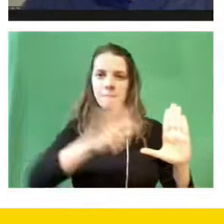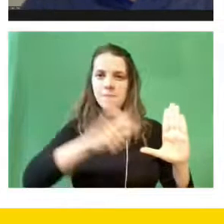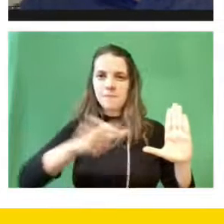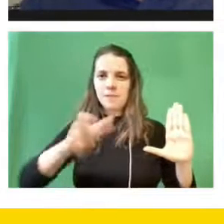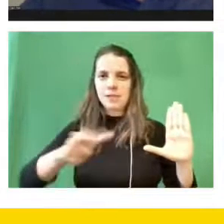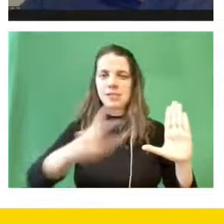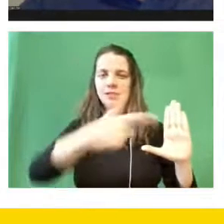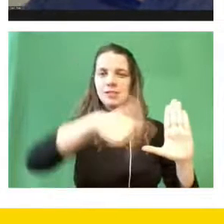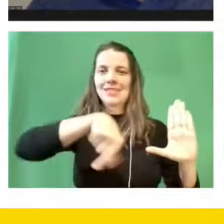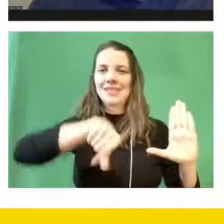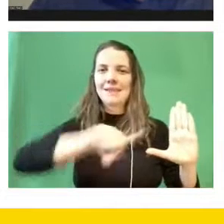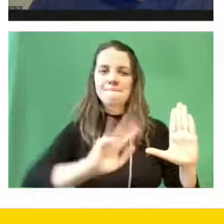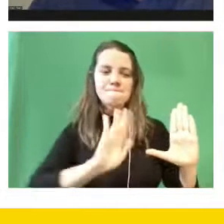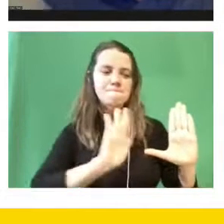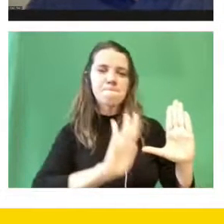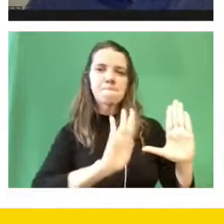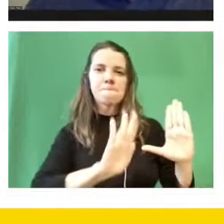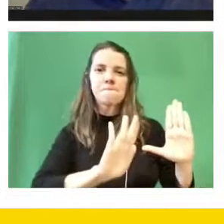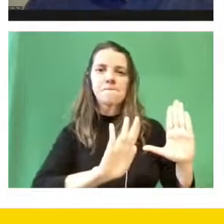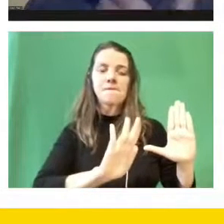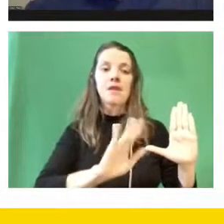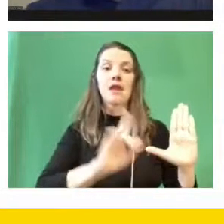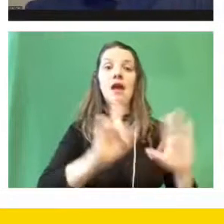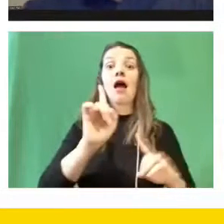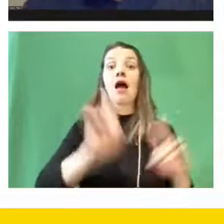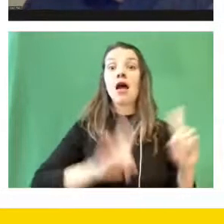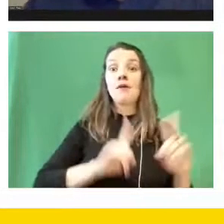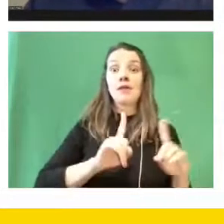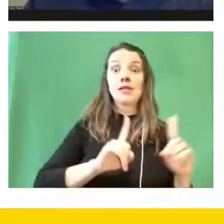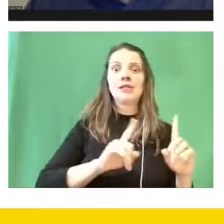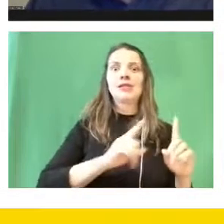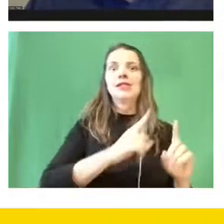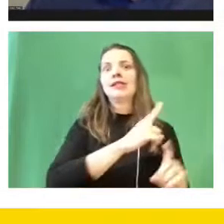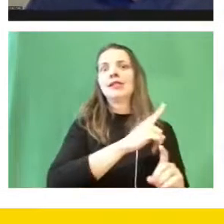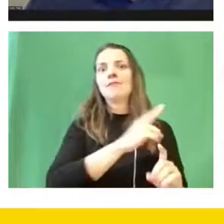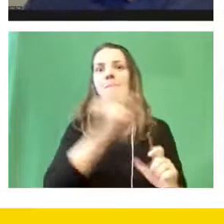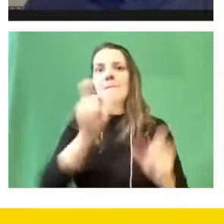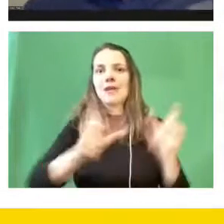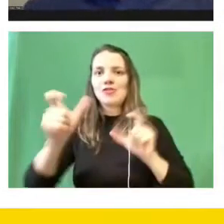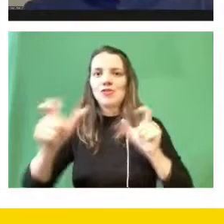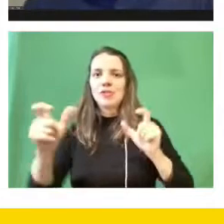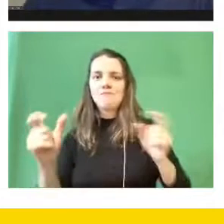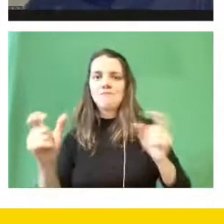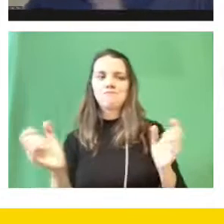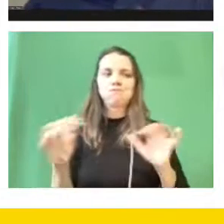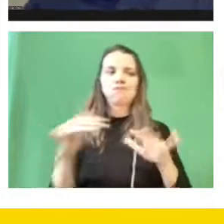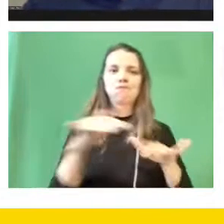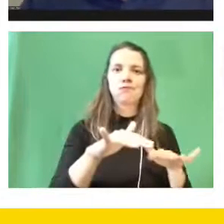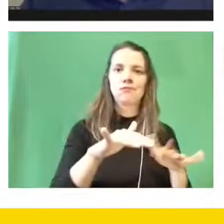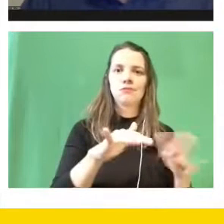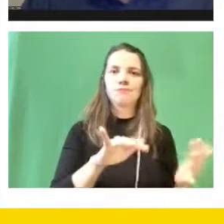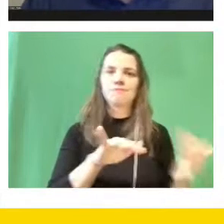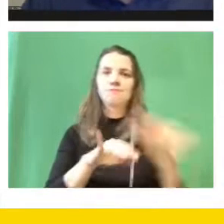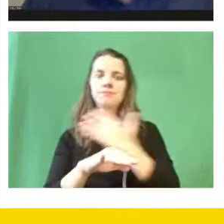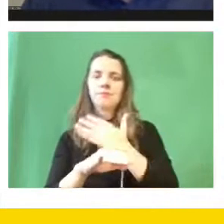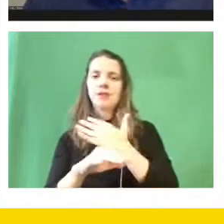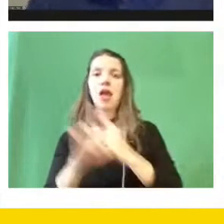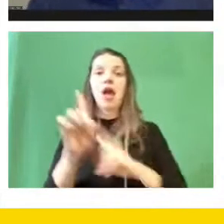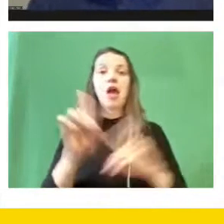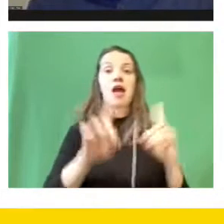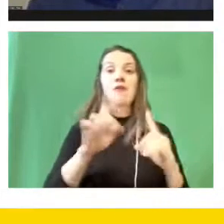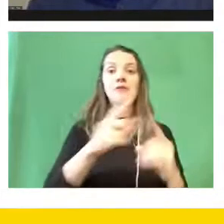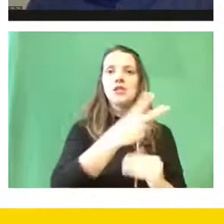hace que yo multiplique por 2 la cantidad de personas, por lo tanto no son 100, sino que son 200, y en otros casos la superficie cuando divido por este